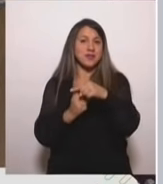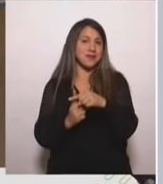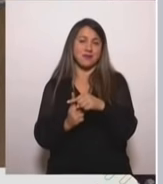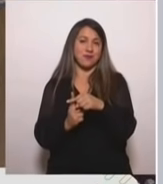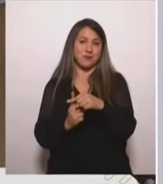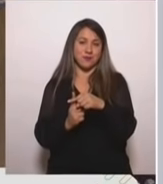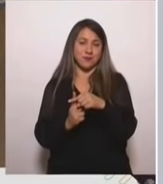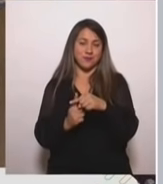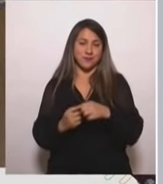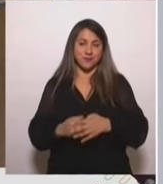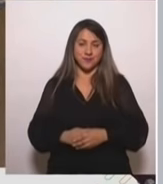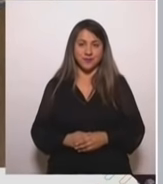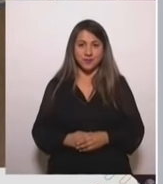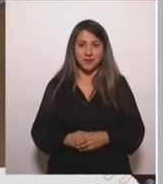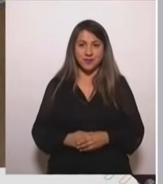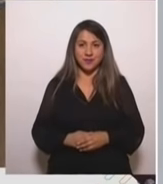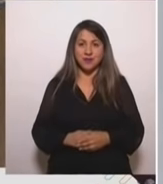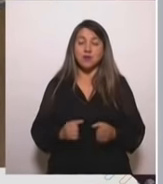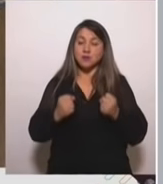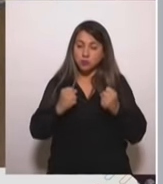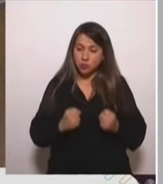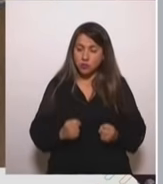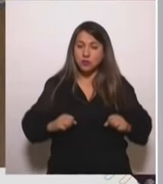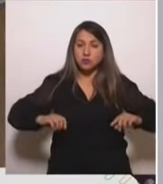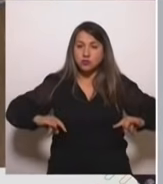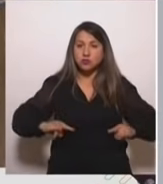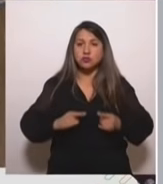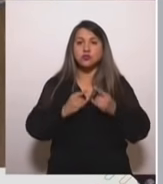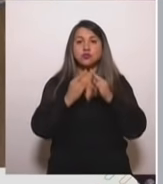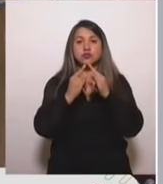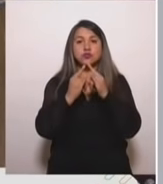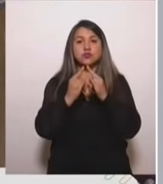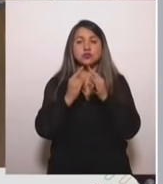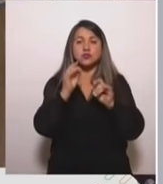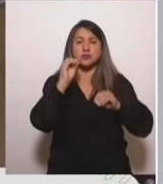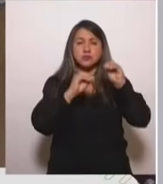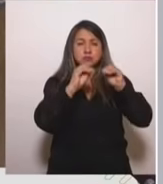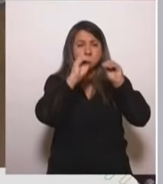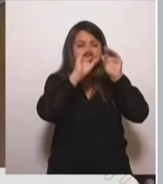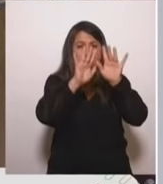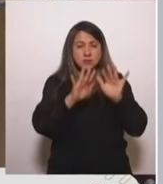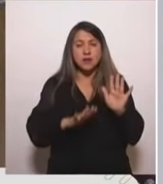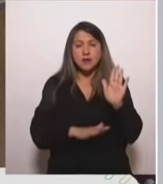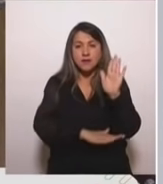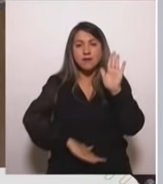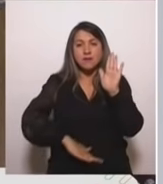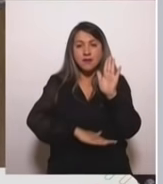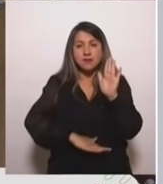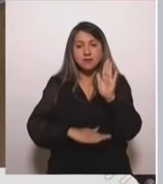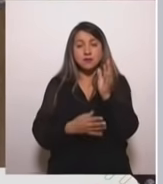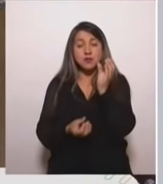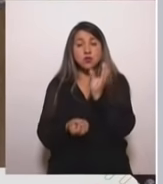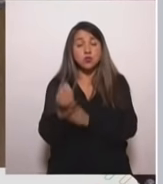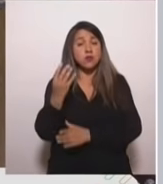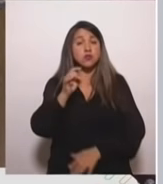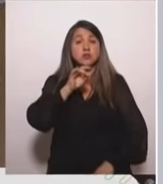en el Acuerdo por la Paz Social y la nueva Constitución de noviembre del año 2019 y fue